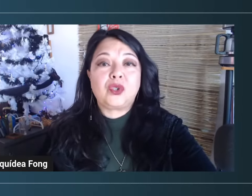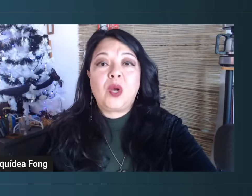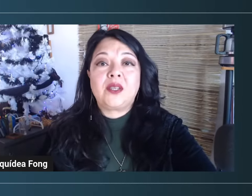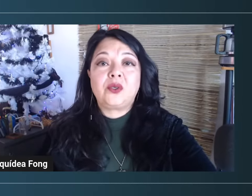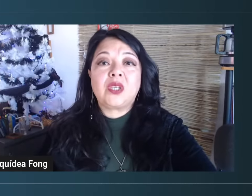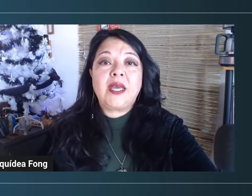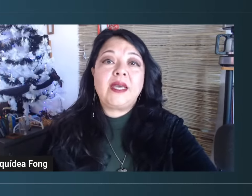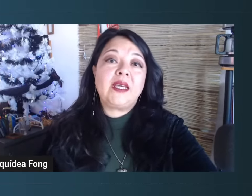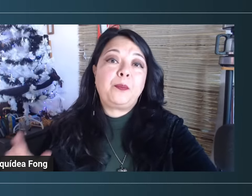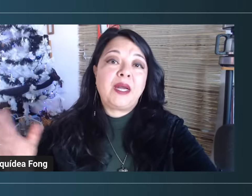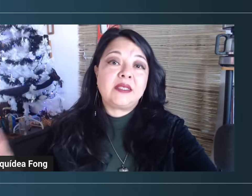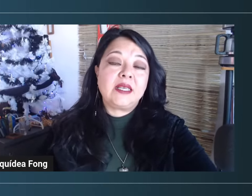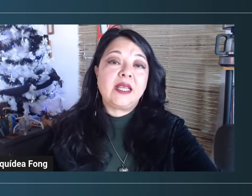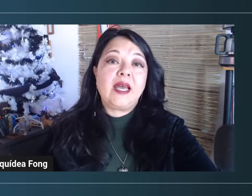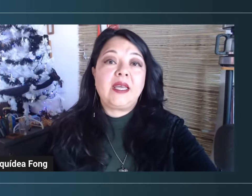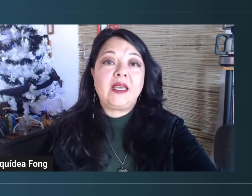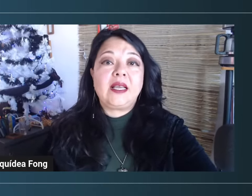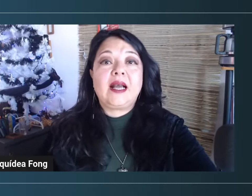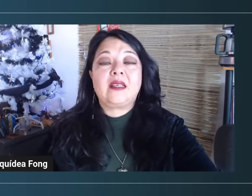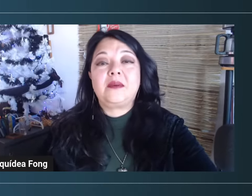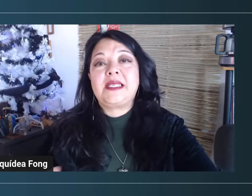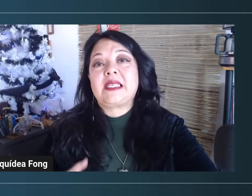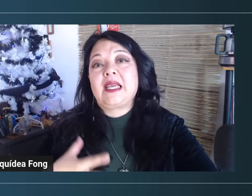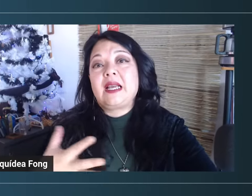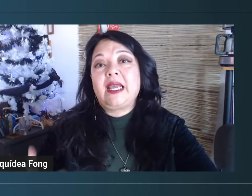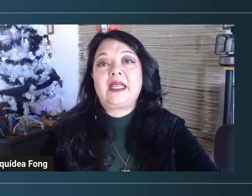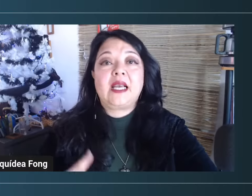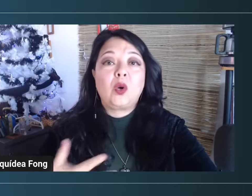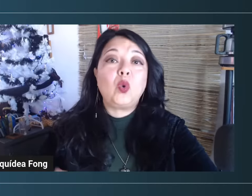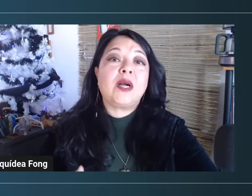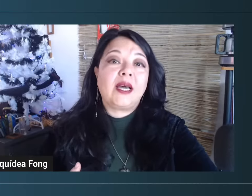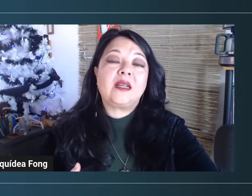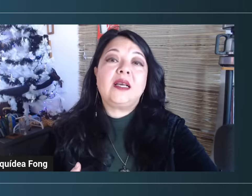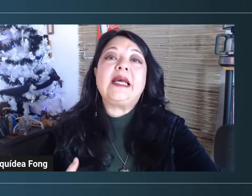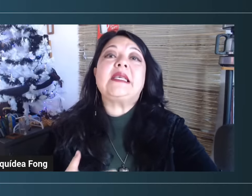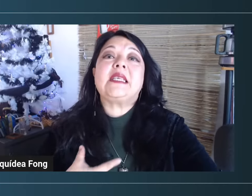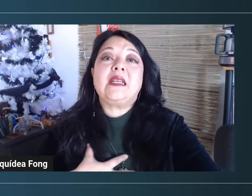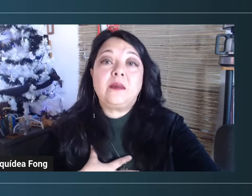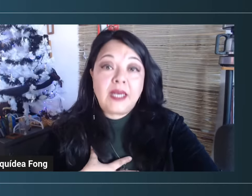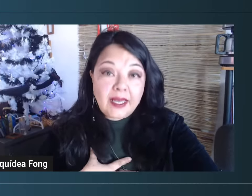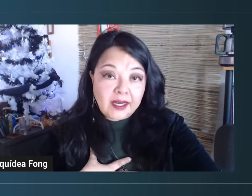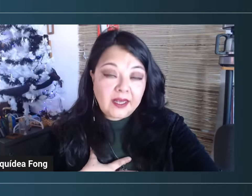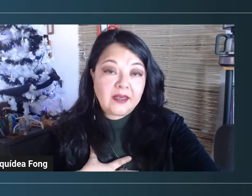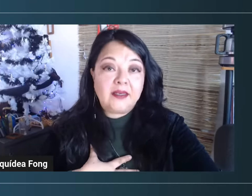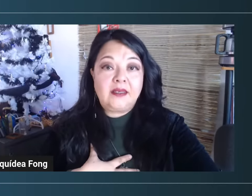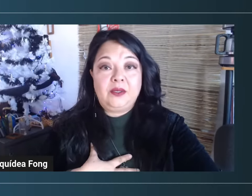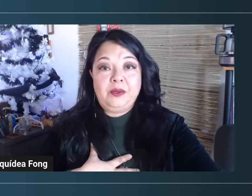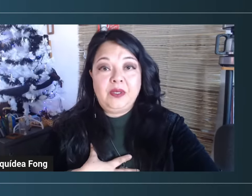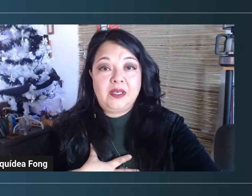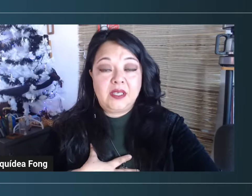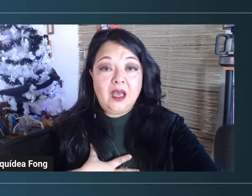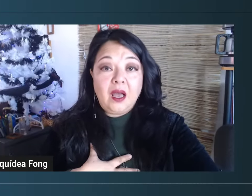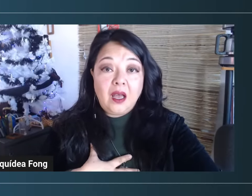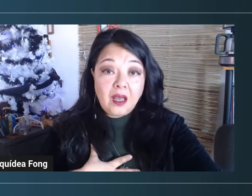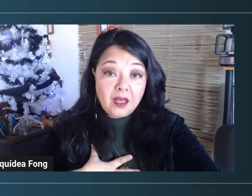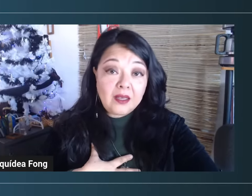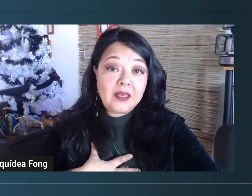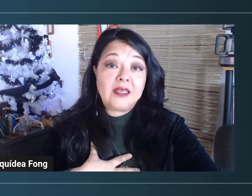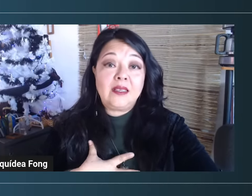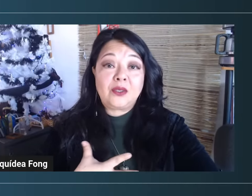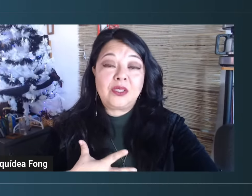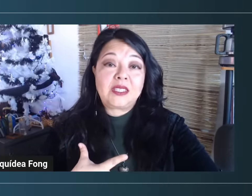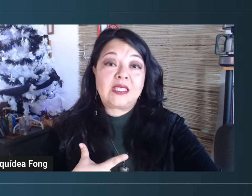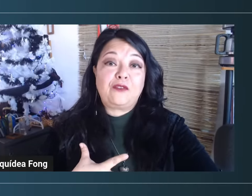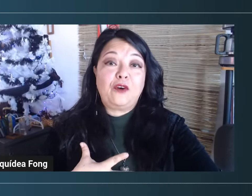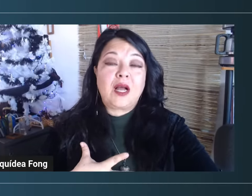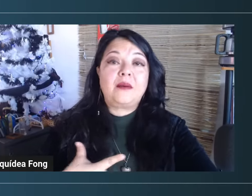años 8 años Y a partir de ahí cada vez que quería jugar se le iba el aire no así